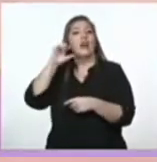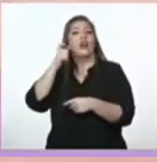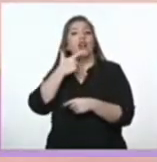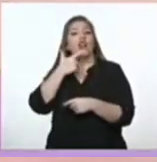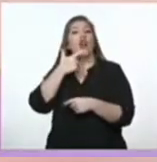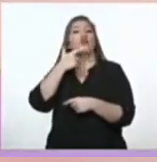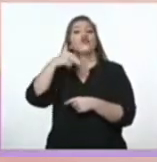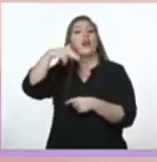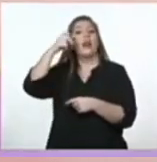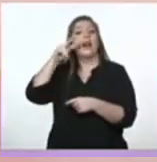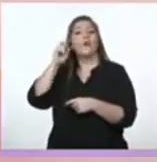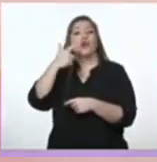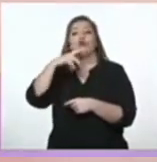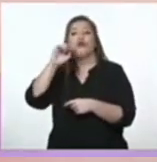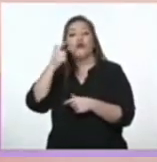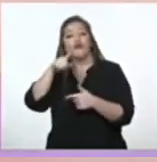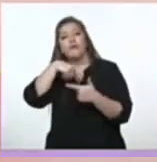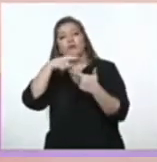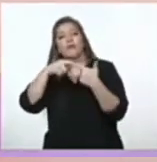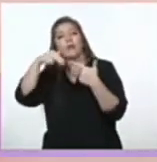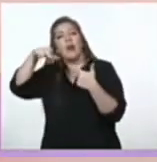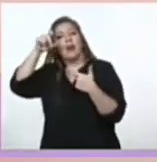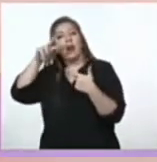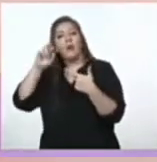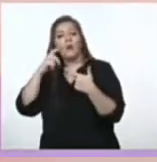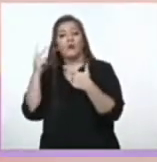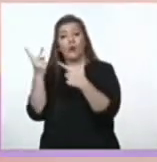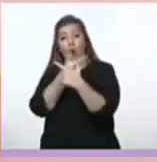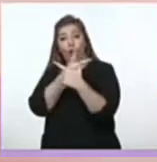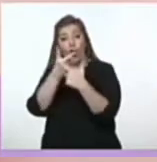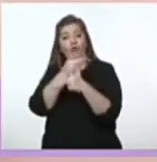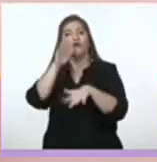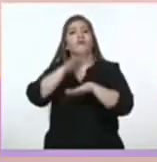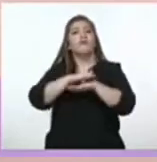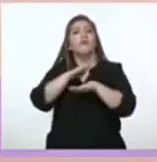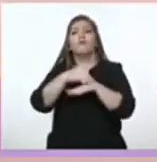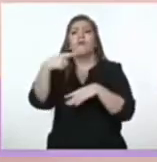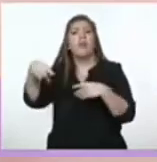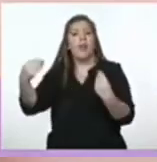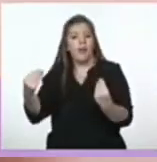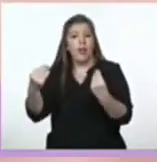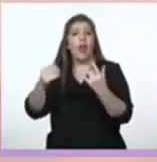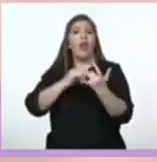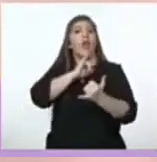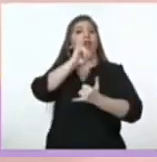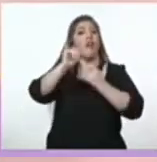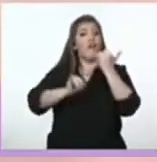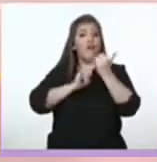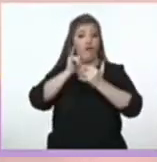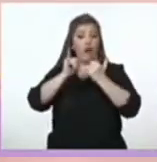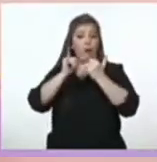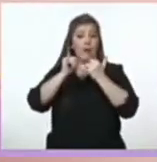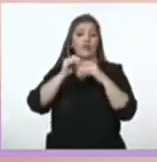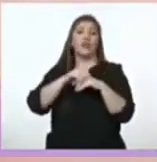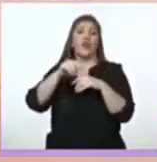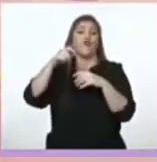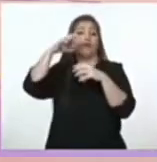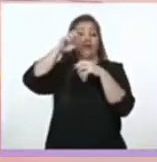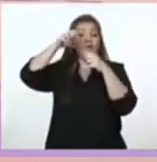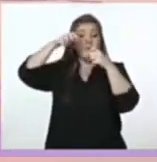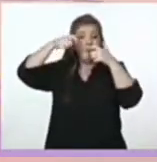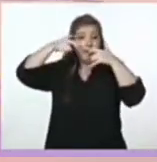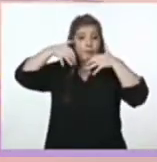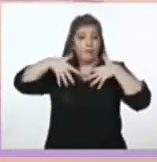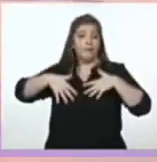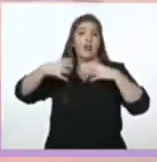nervios, ¿sí? Estas estructuras van a ser las responsables de transmitir la información desde la periferia hacia el